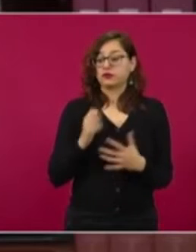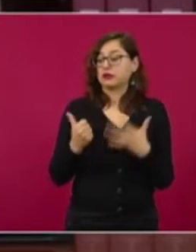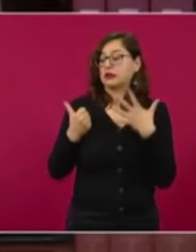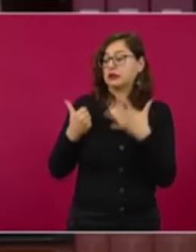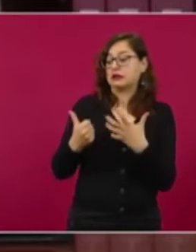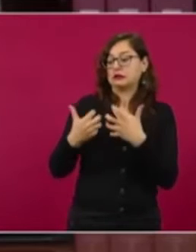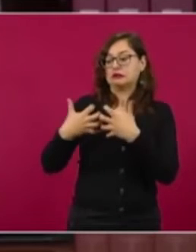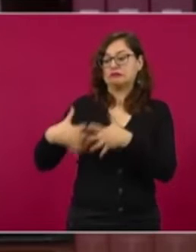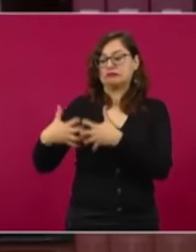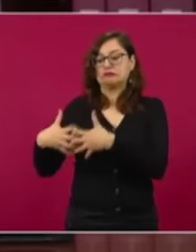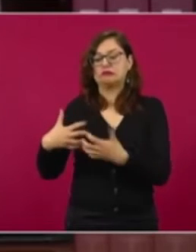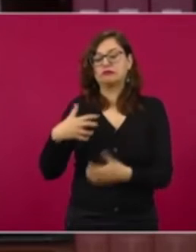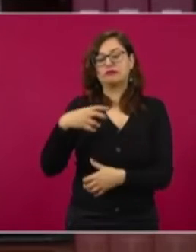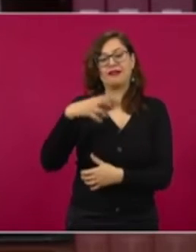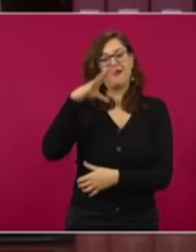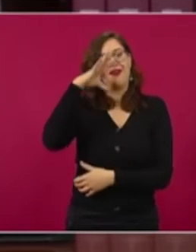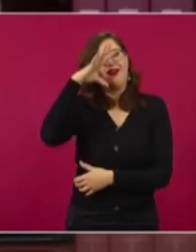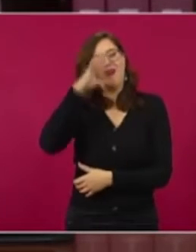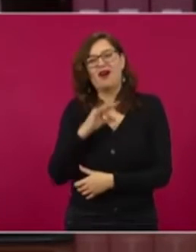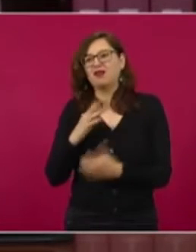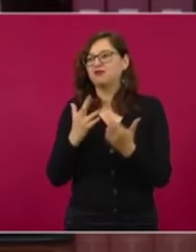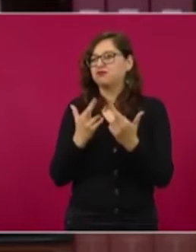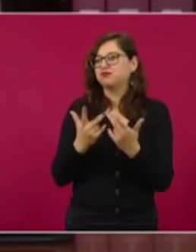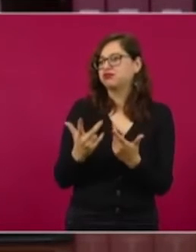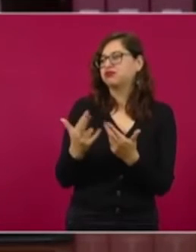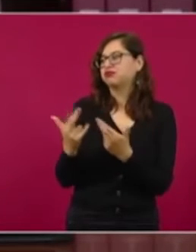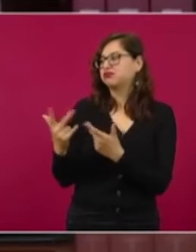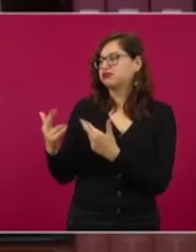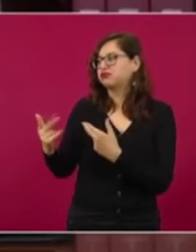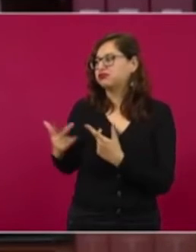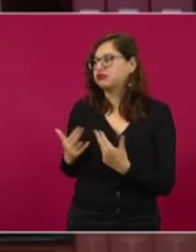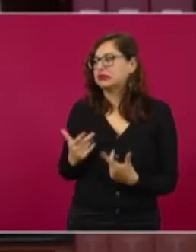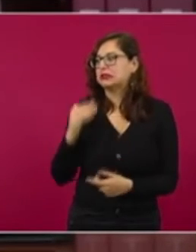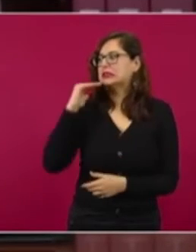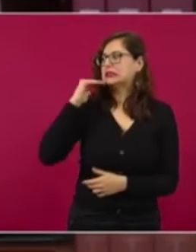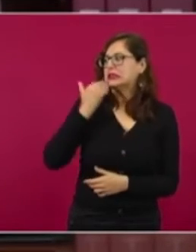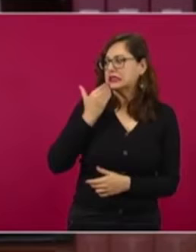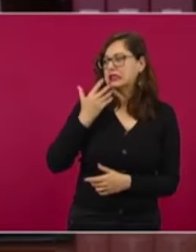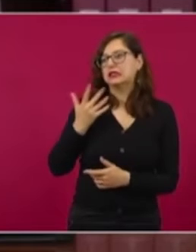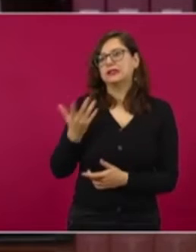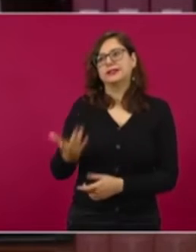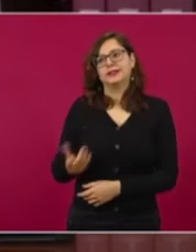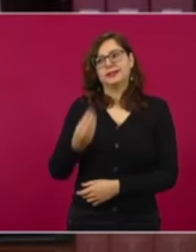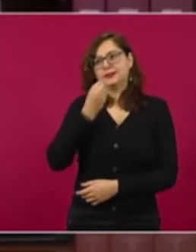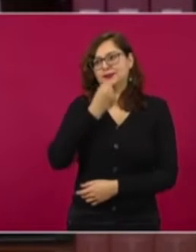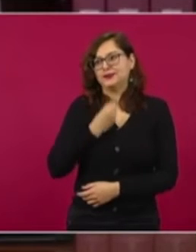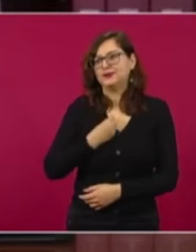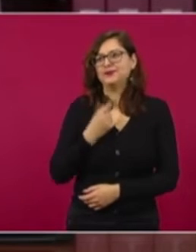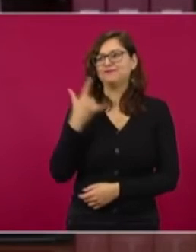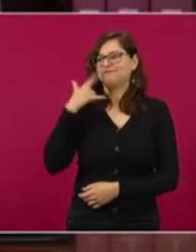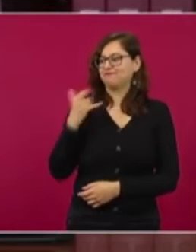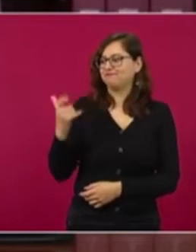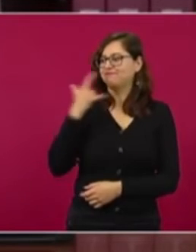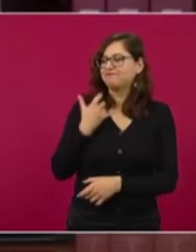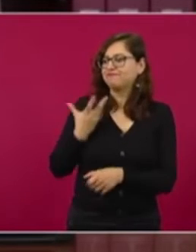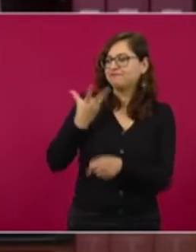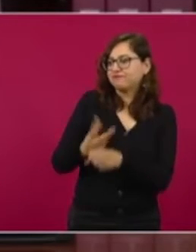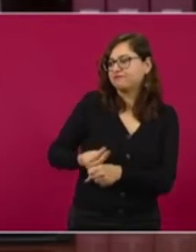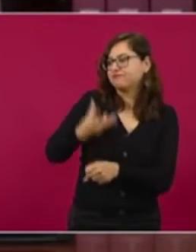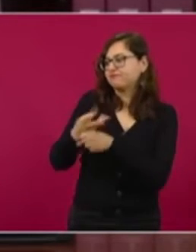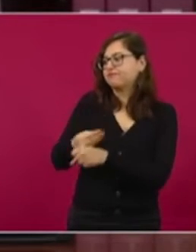estado, que las estamos rehabilitando, ahora estamos construyendo una refinería